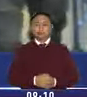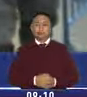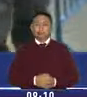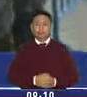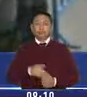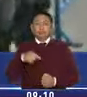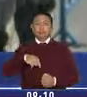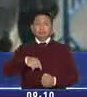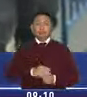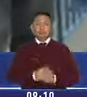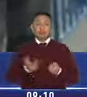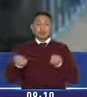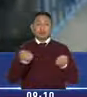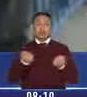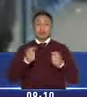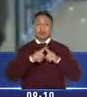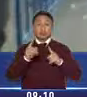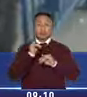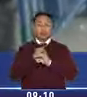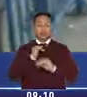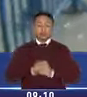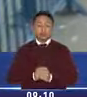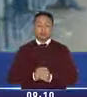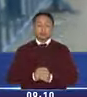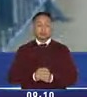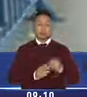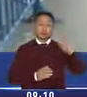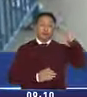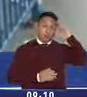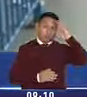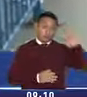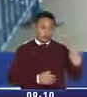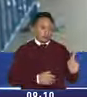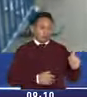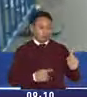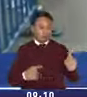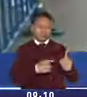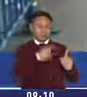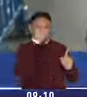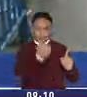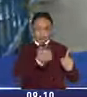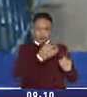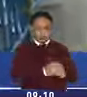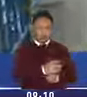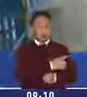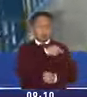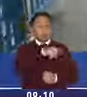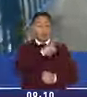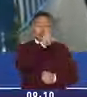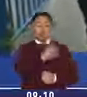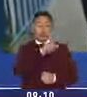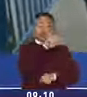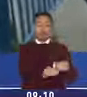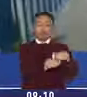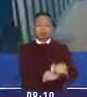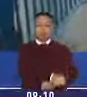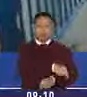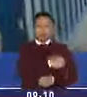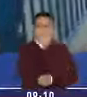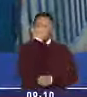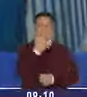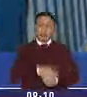operativos interinstitucionales. De Jordi Chávez, subteniente de policía, muy buenos días. Bueno, ustedes han retenido a una persona, cuéntenos bajo qué